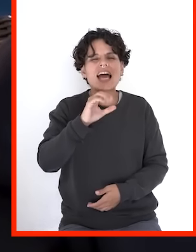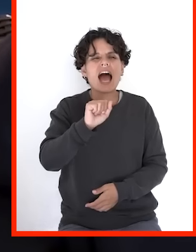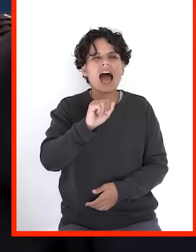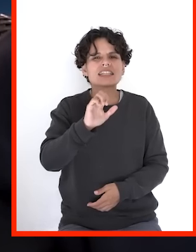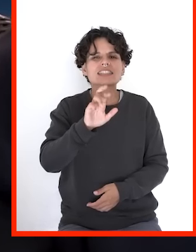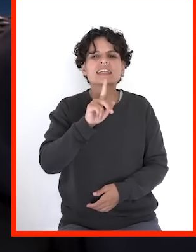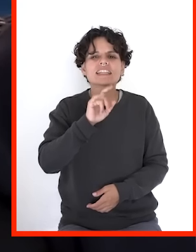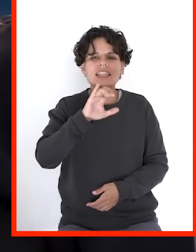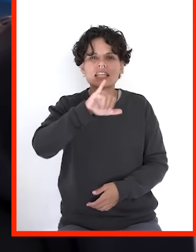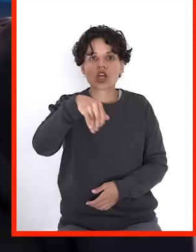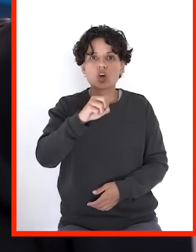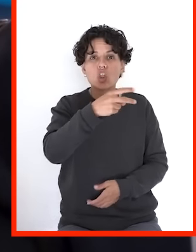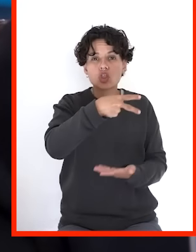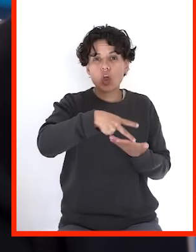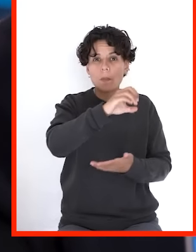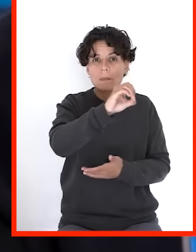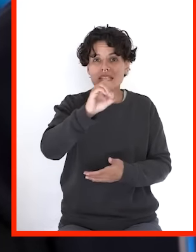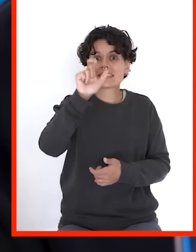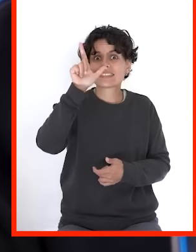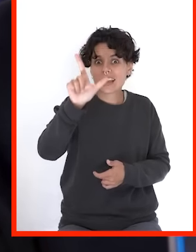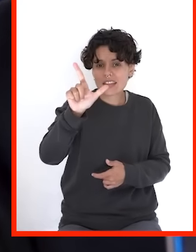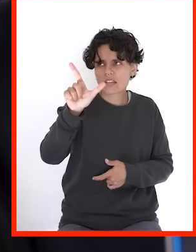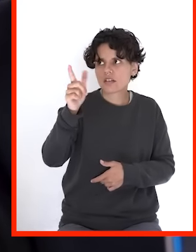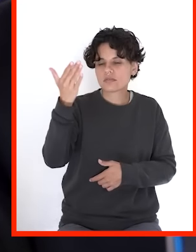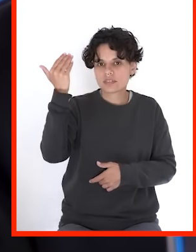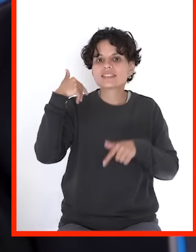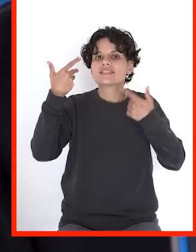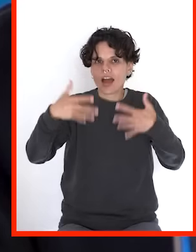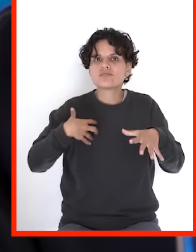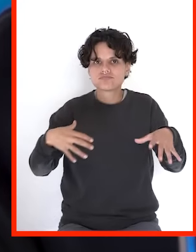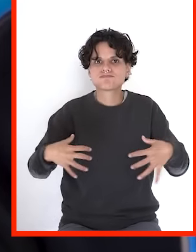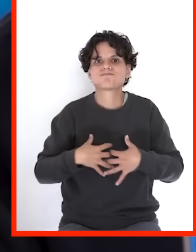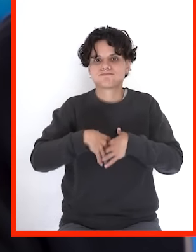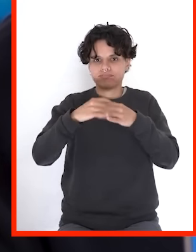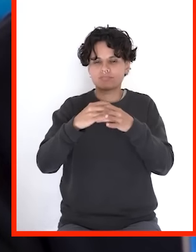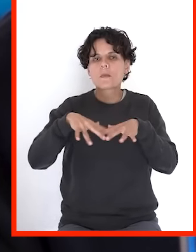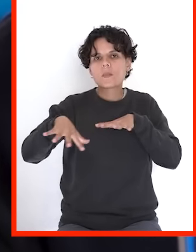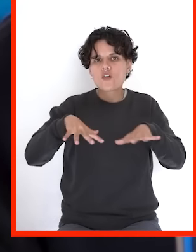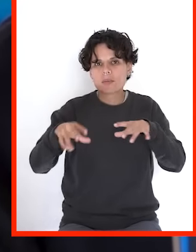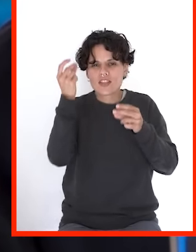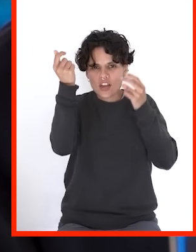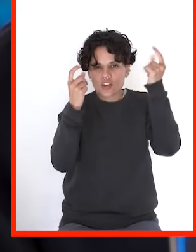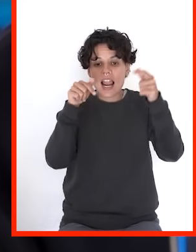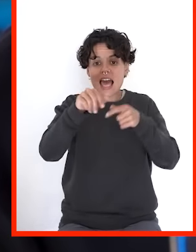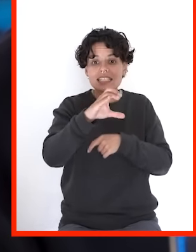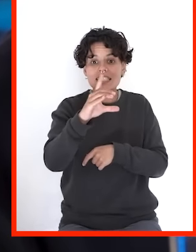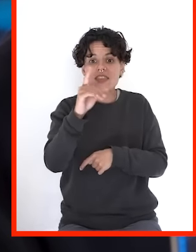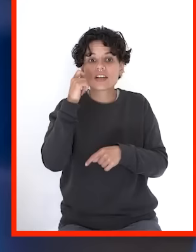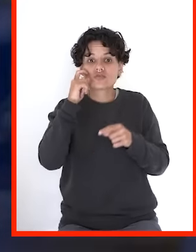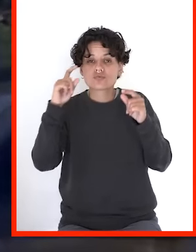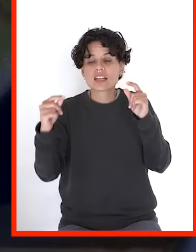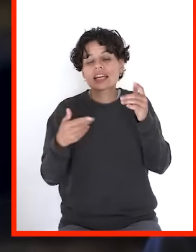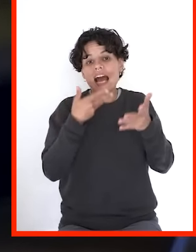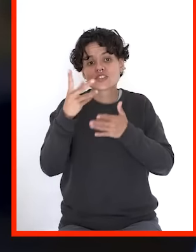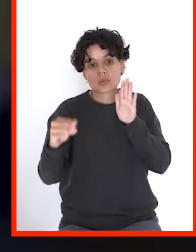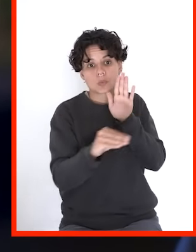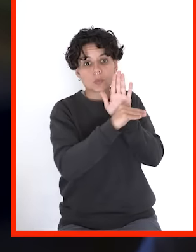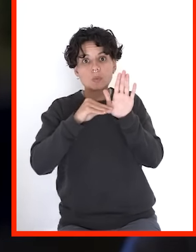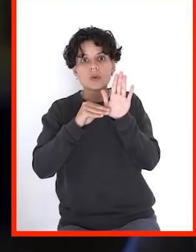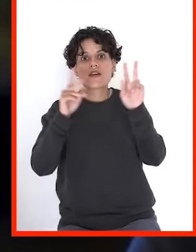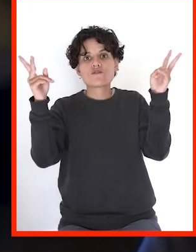ese disco salió el 2007, ahí ya estábamos como Movimiento Original. De hecho, ahí en ese disco sale el Valle Central, ¿no? la